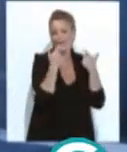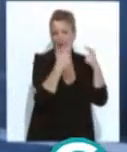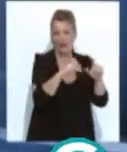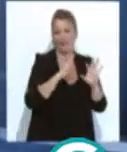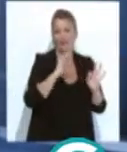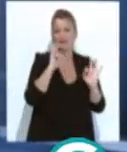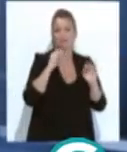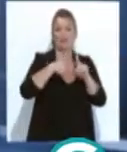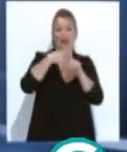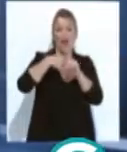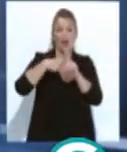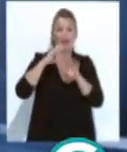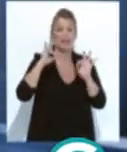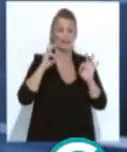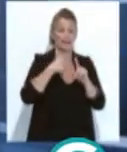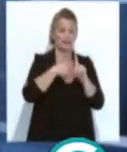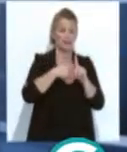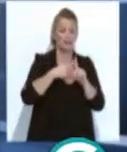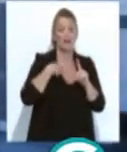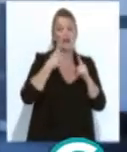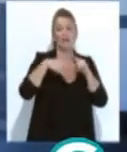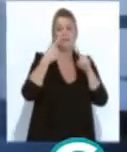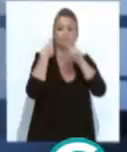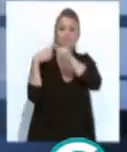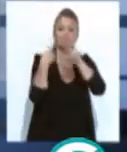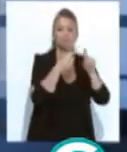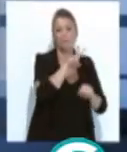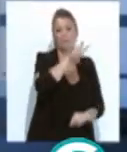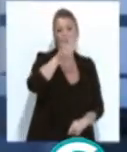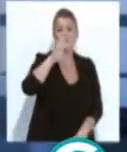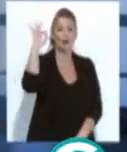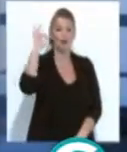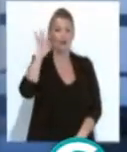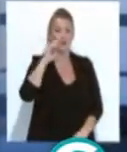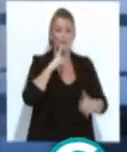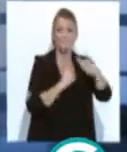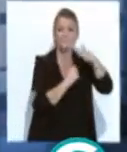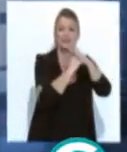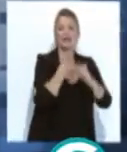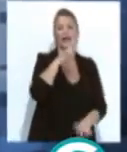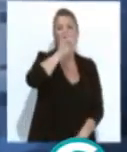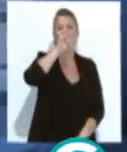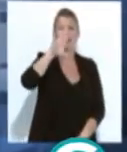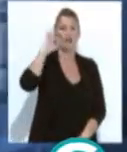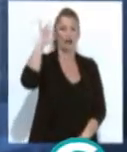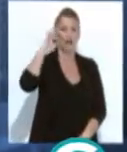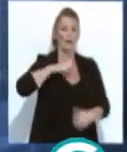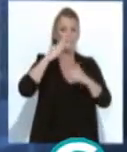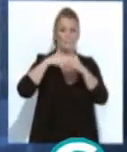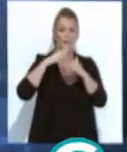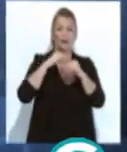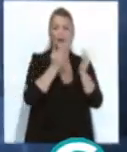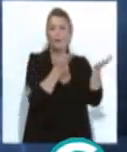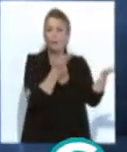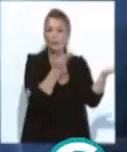valores extremos en cuanto a las temperaturas variarán entre los 24 grados de máxima y los 15 grados de mínima. Los